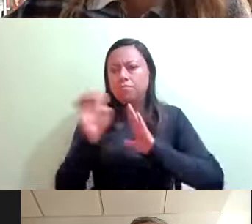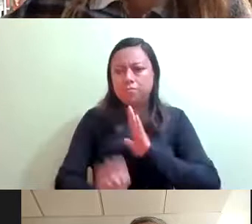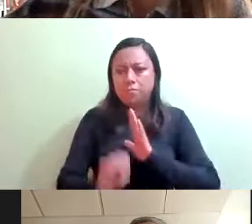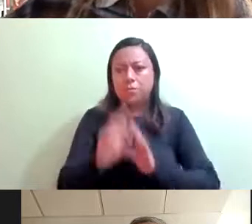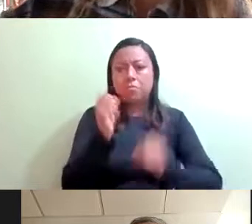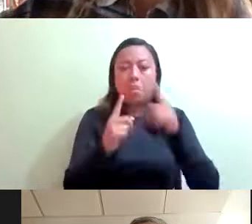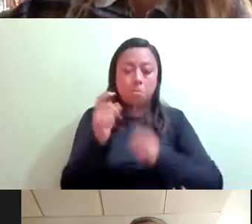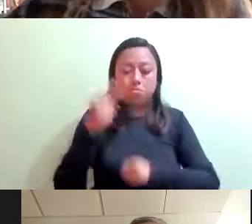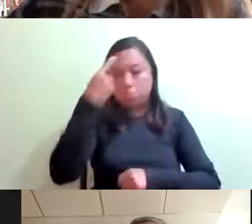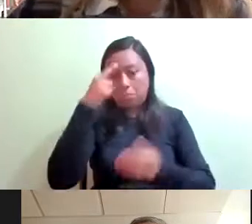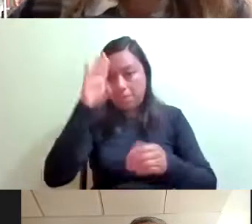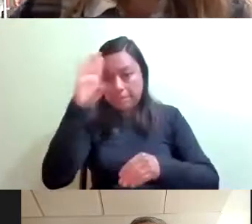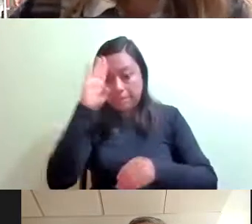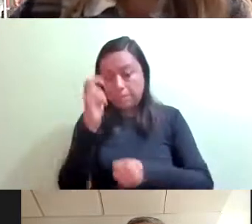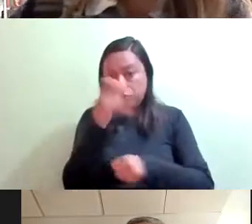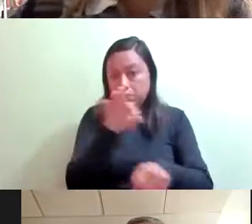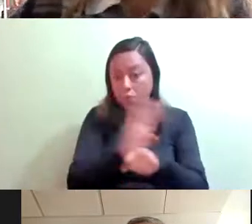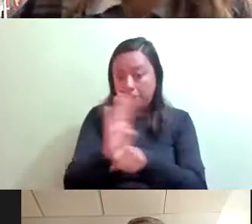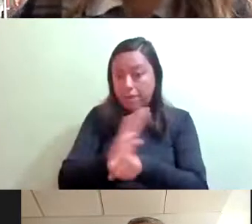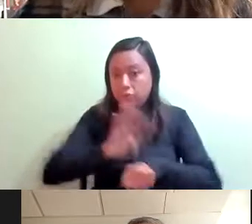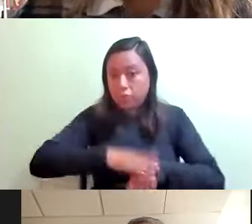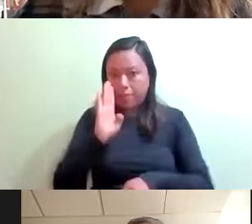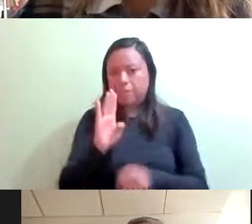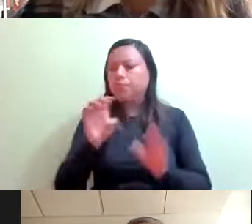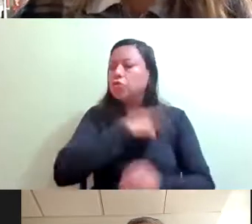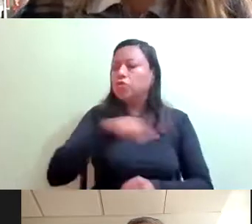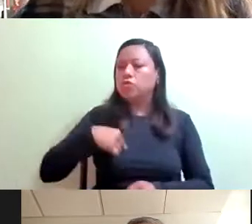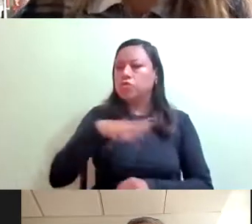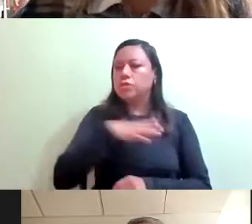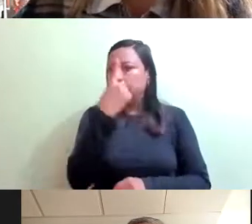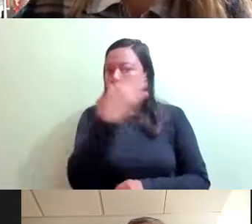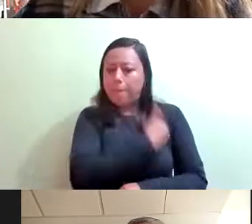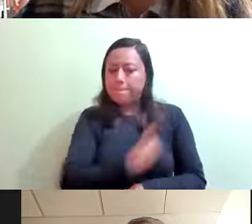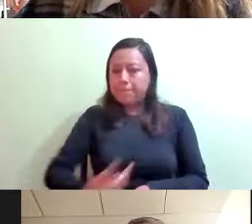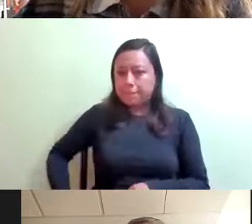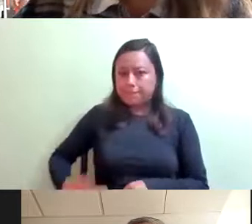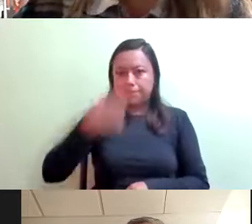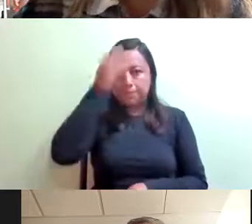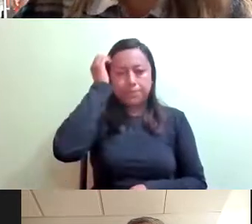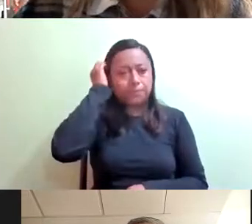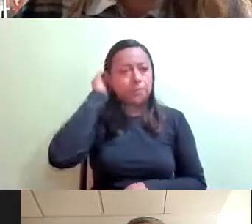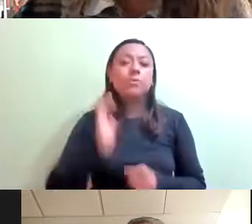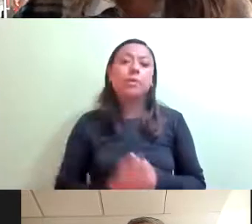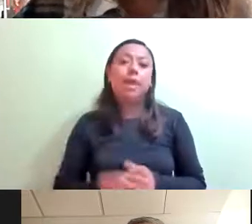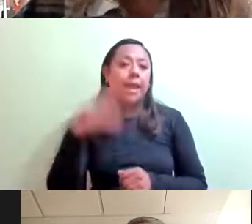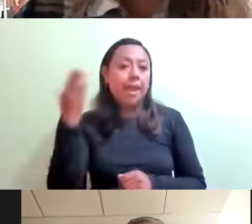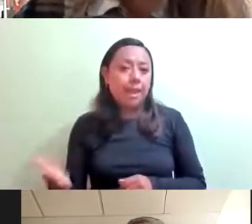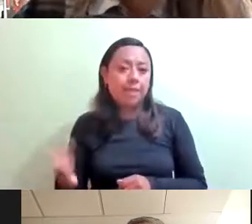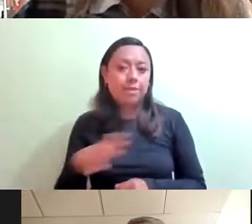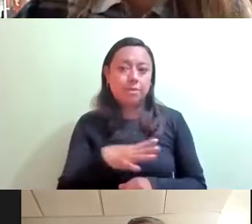las más convenientes, tenemos un presidente que tiene un significativo